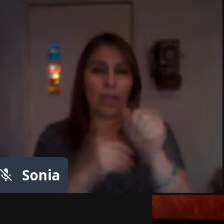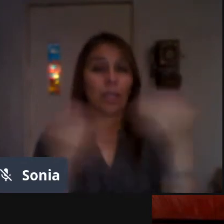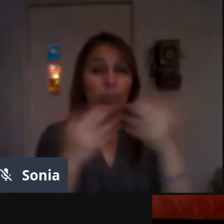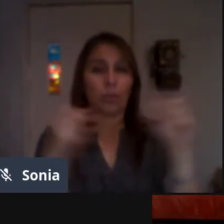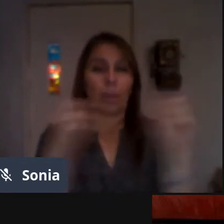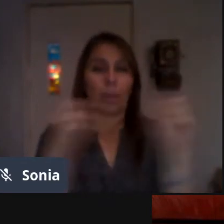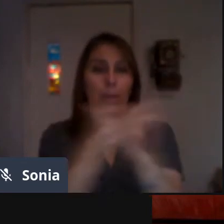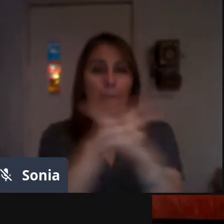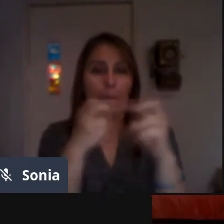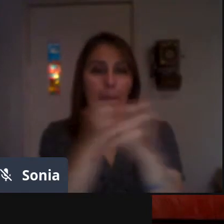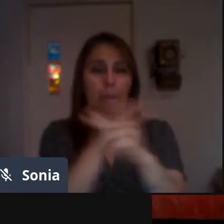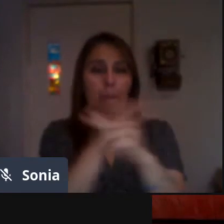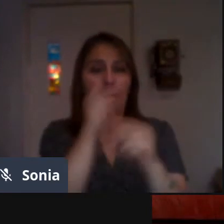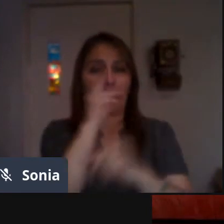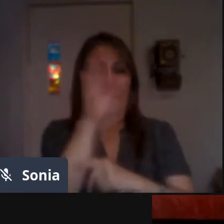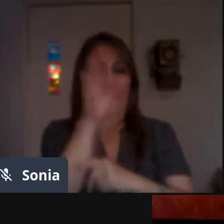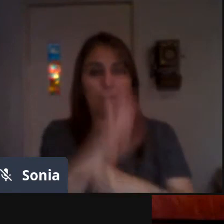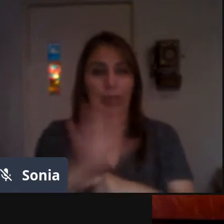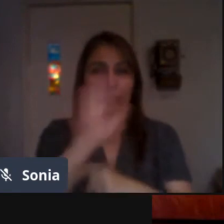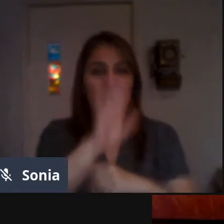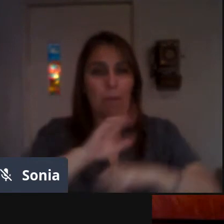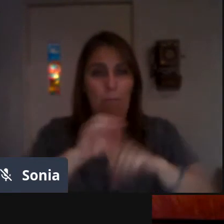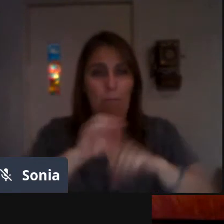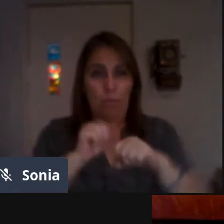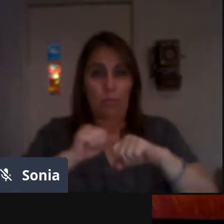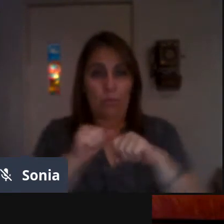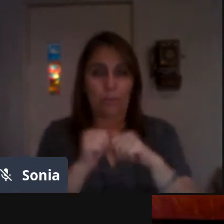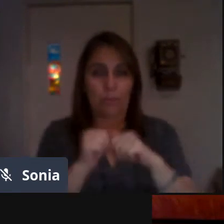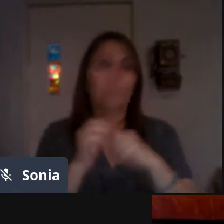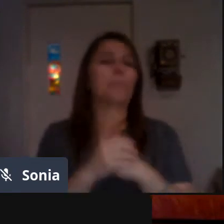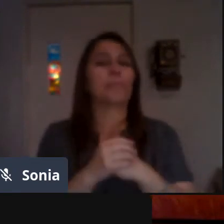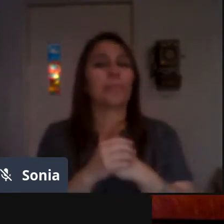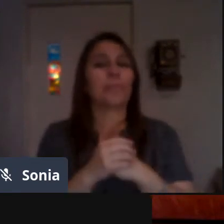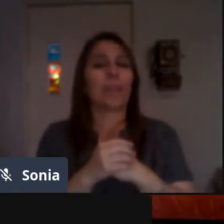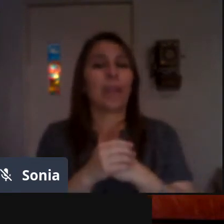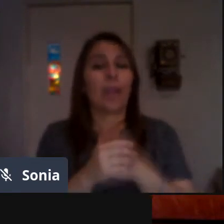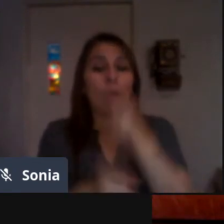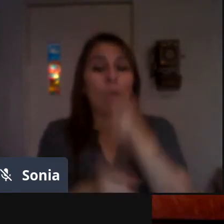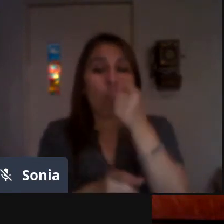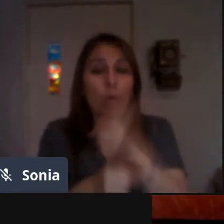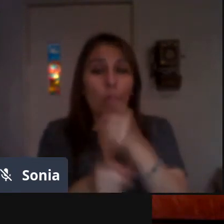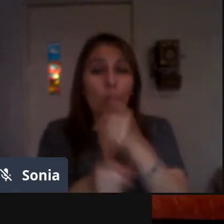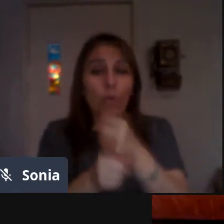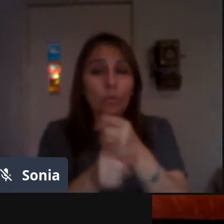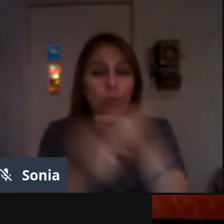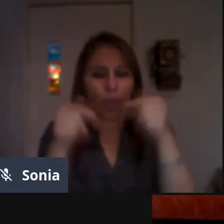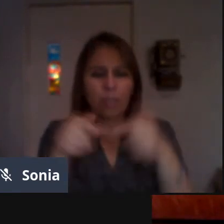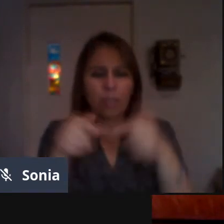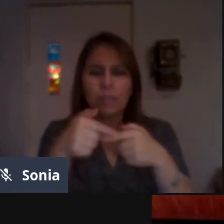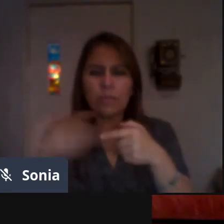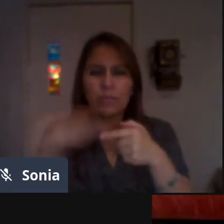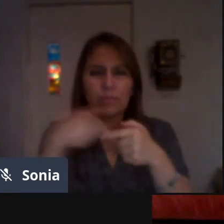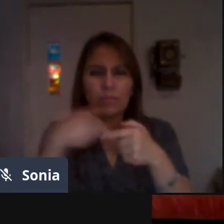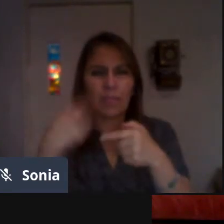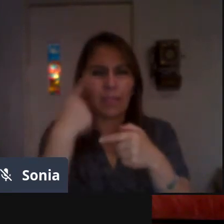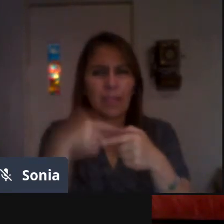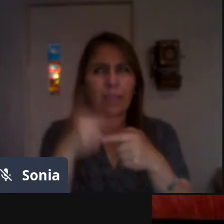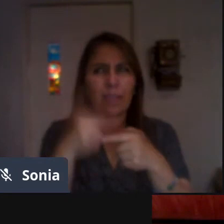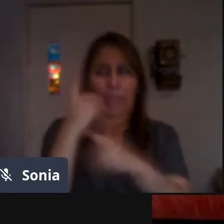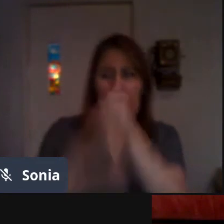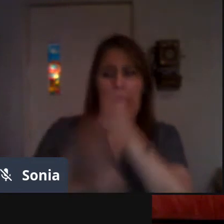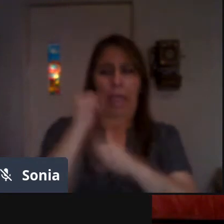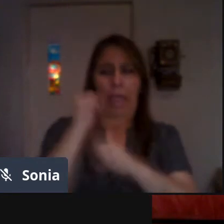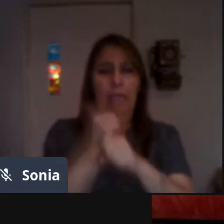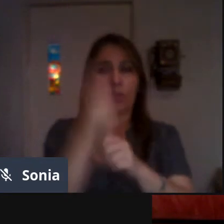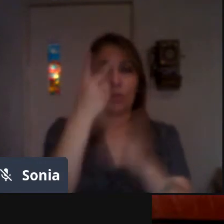precisamente estamos en los días donde hace es off en el 2012 hace